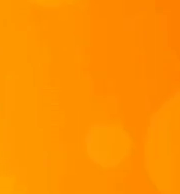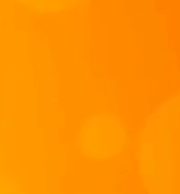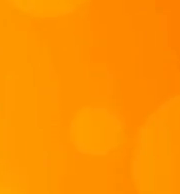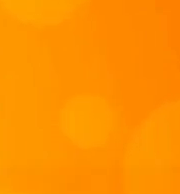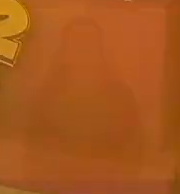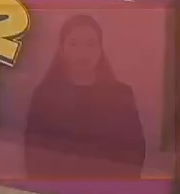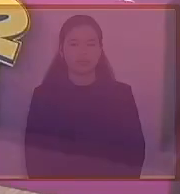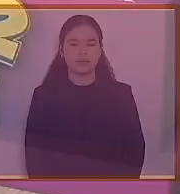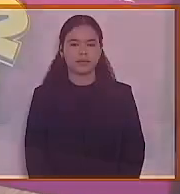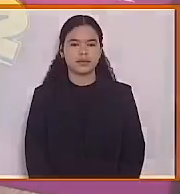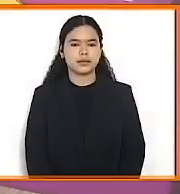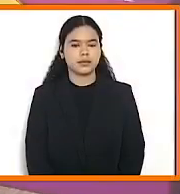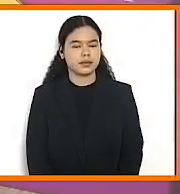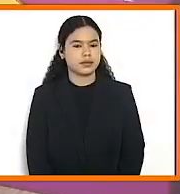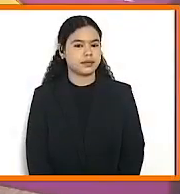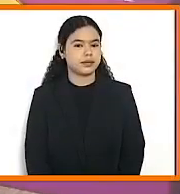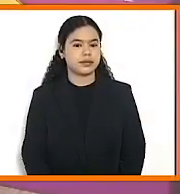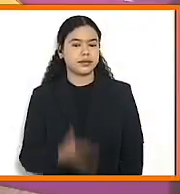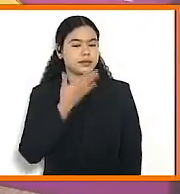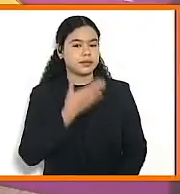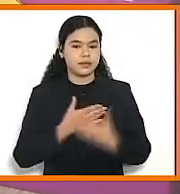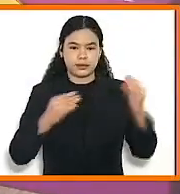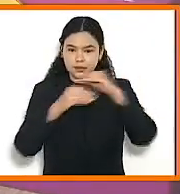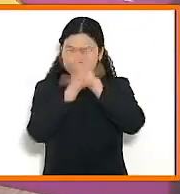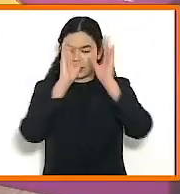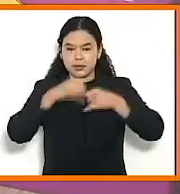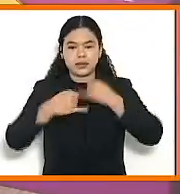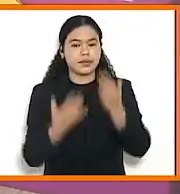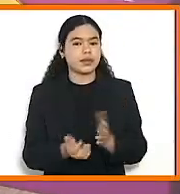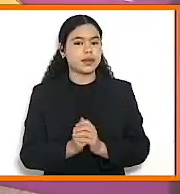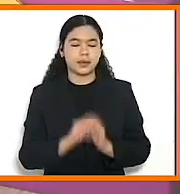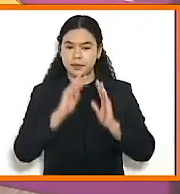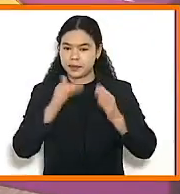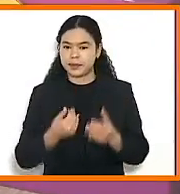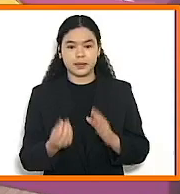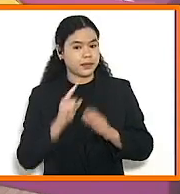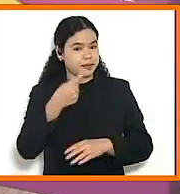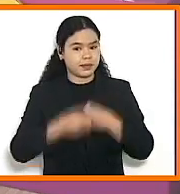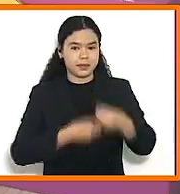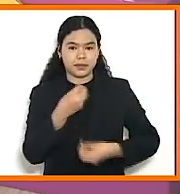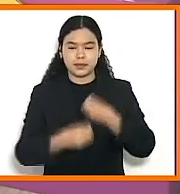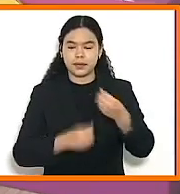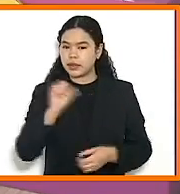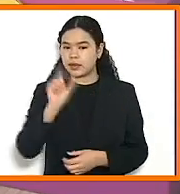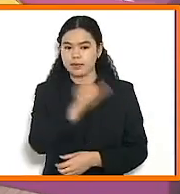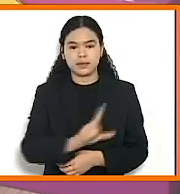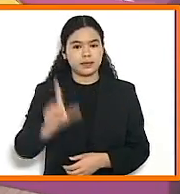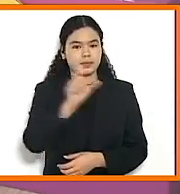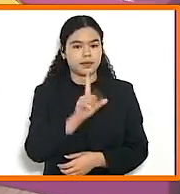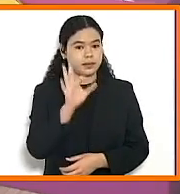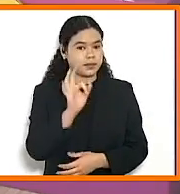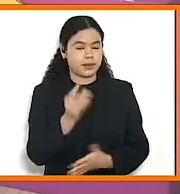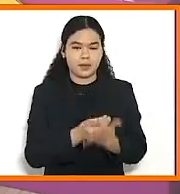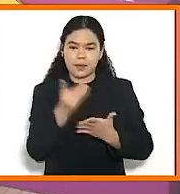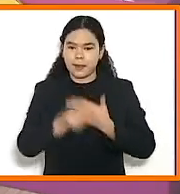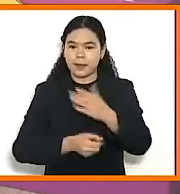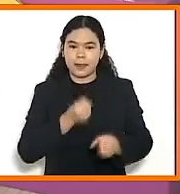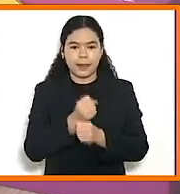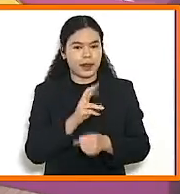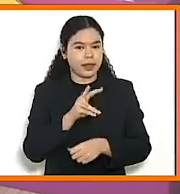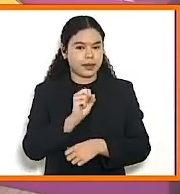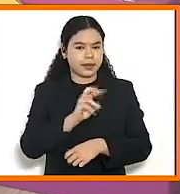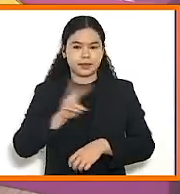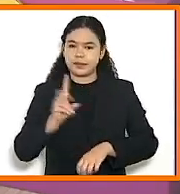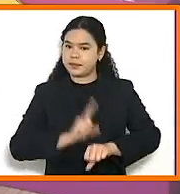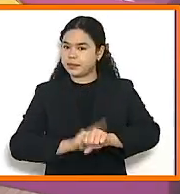vida! Buenos días, queridos jugadores. Bienvenidos a nuestro primer sorteo de hoy lunes 19 de diciembre del año